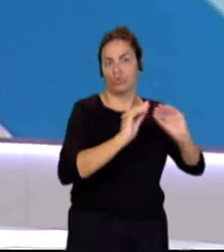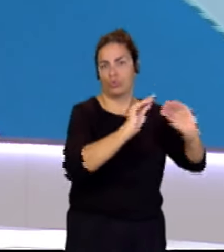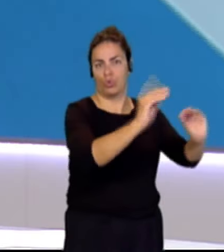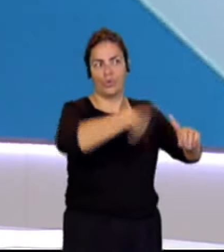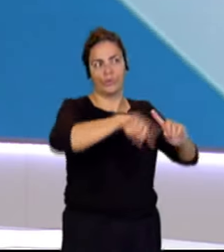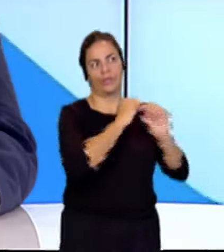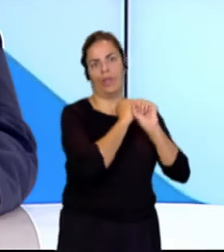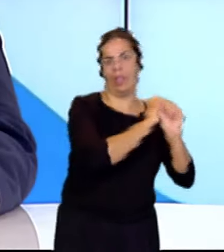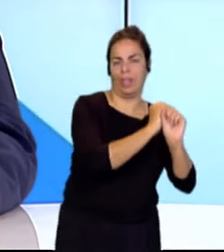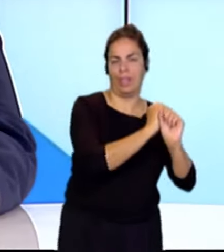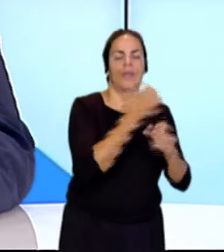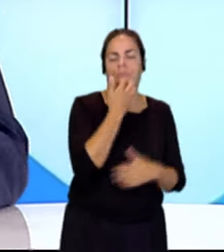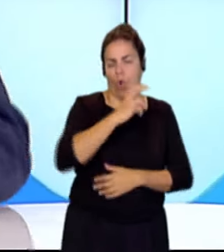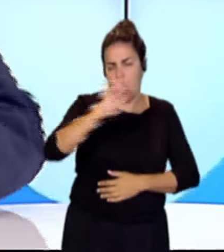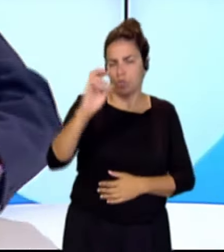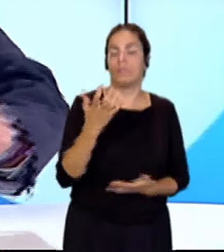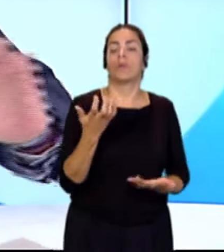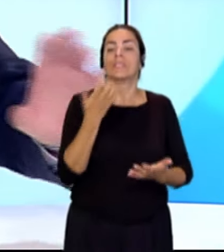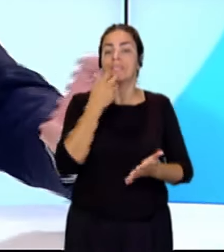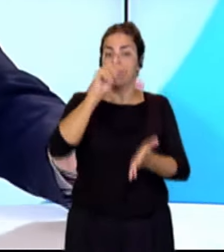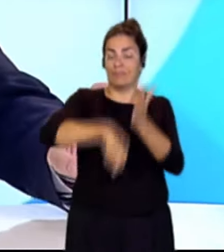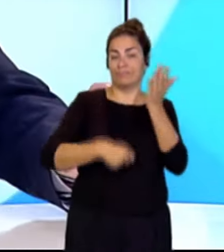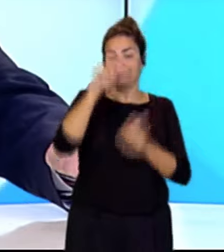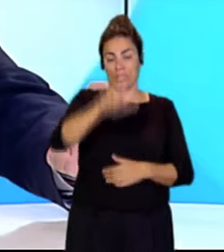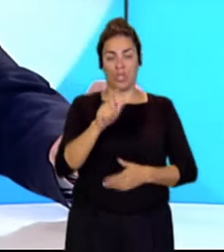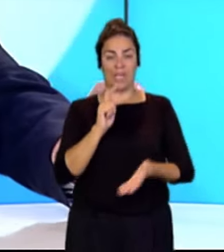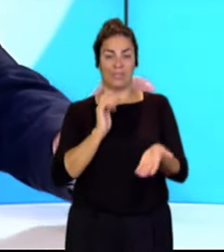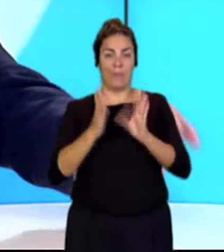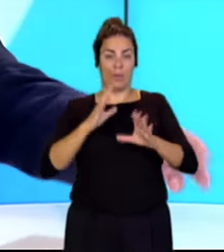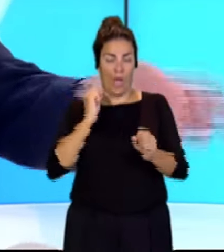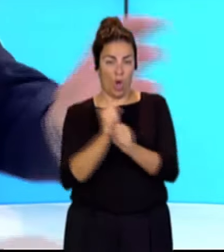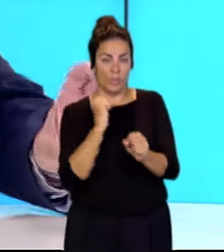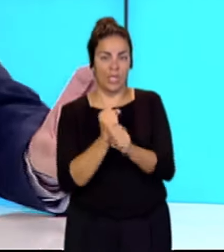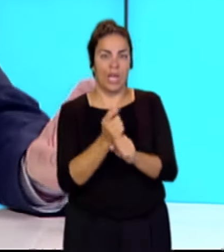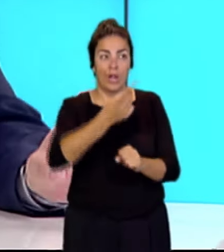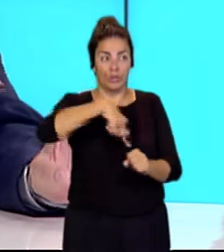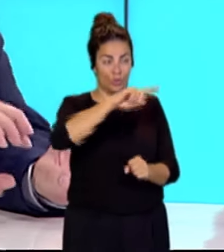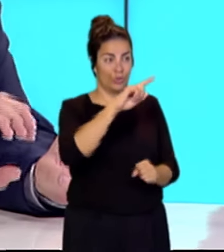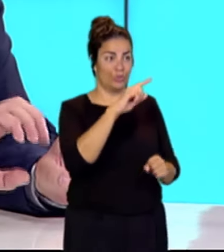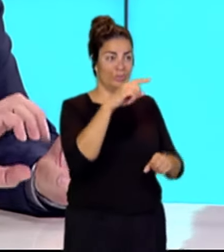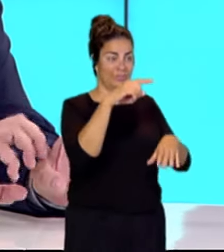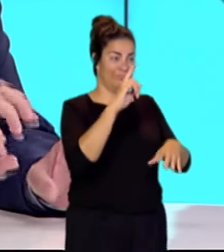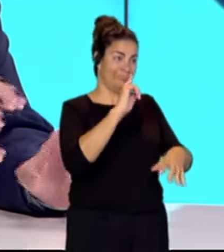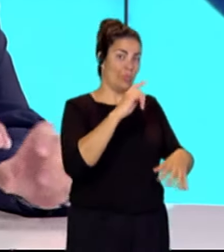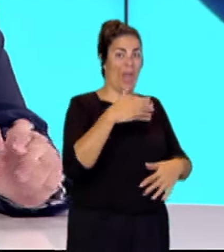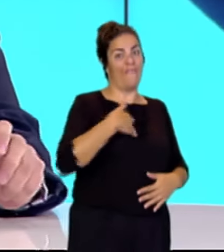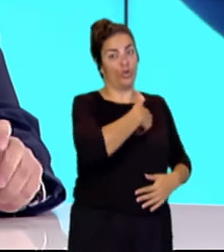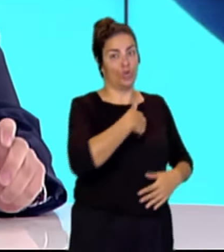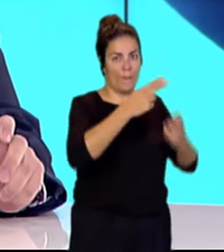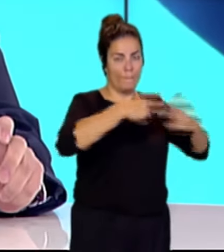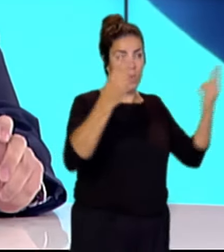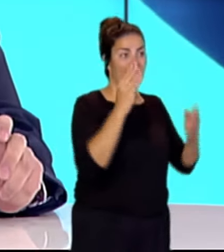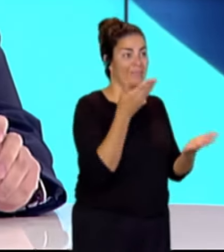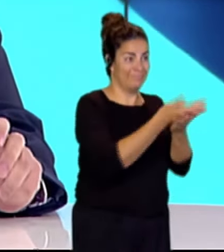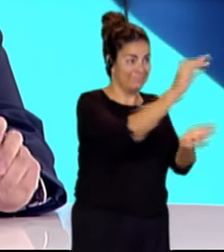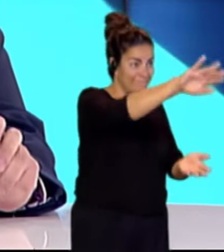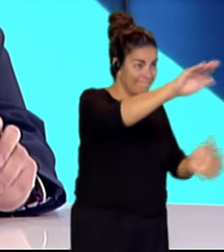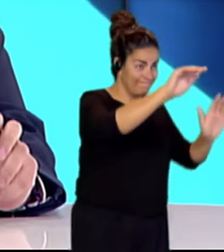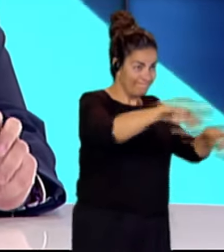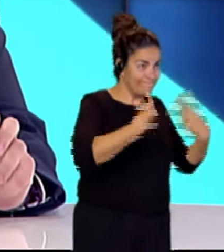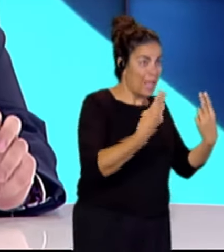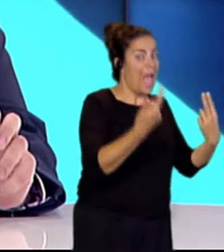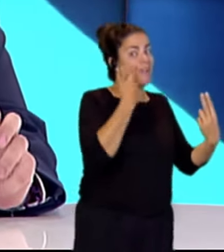terapeutas ocupacionales nosotros solicitamos a función pública que nos autorice a que a través del servicio canario de empleo podamos